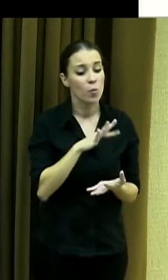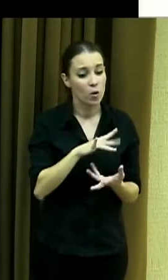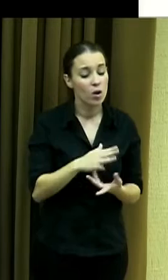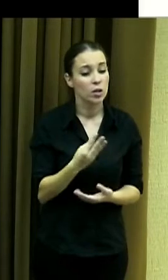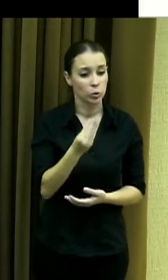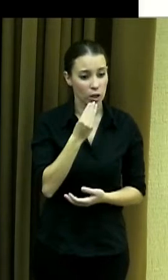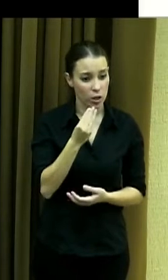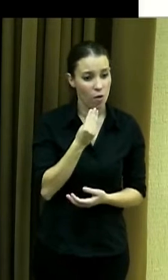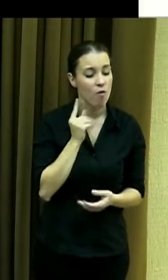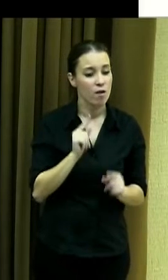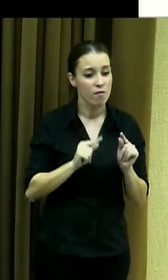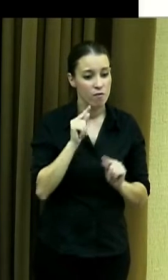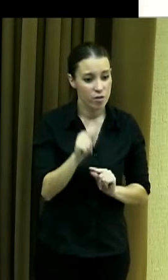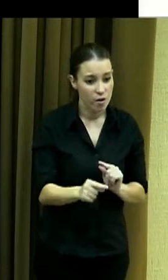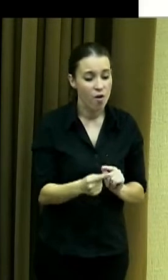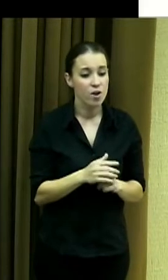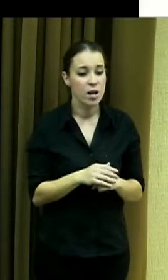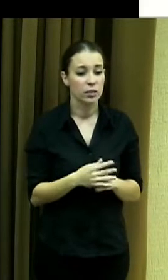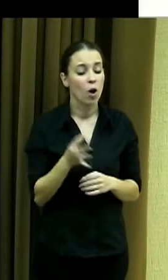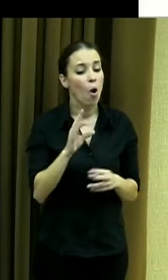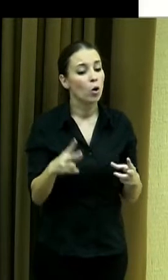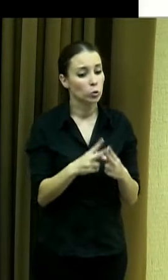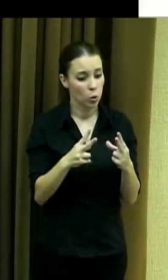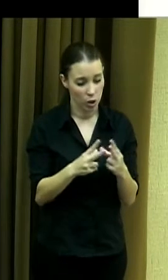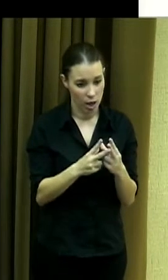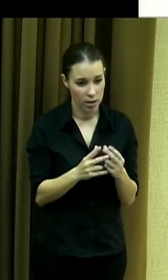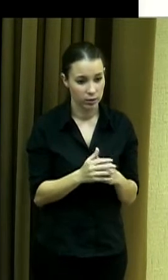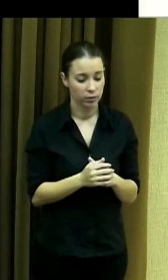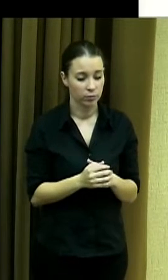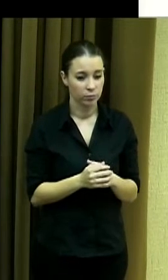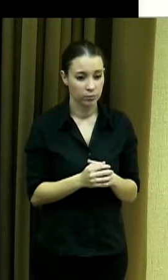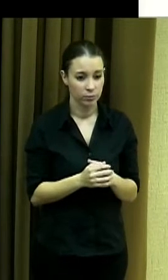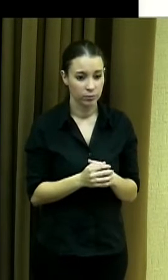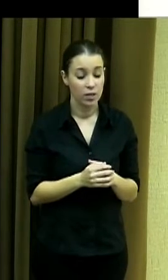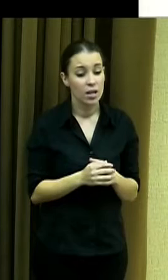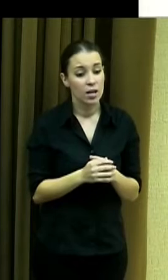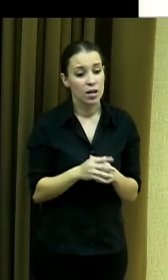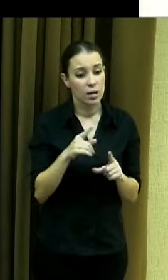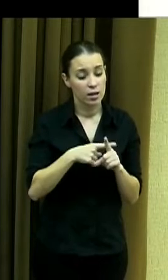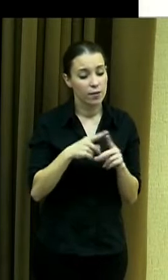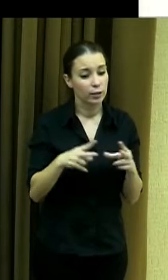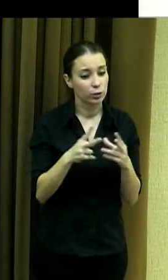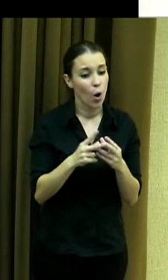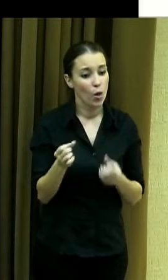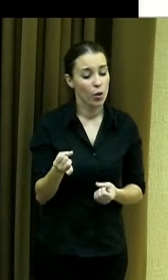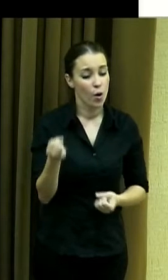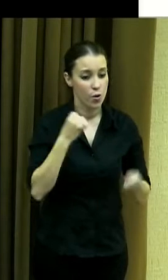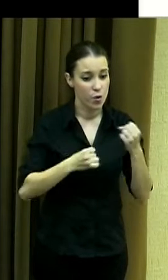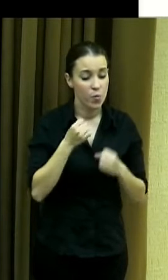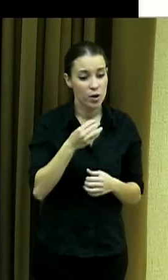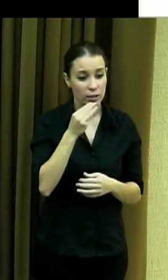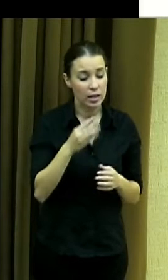las infecciones, una hipoxia, o sociales, el nivel socioeconómico, la nutrición, el